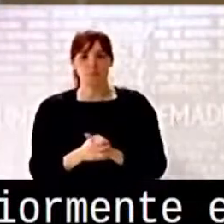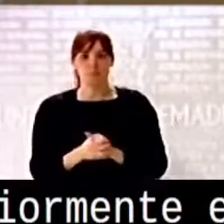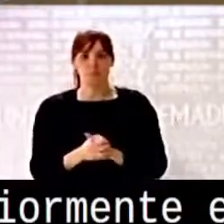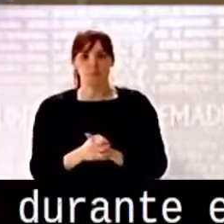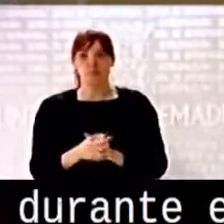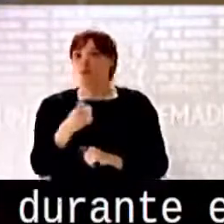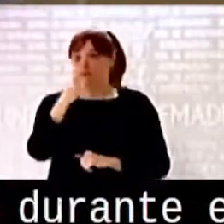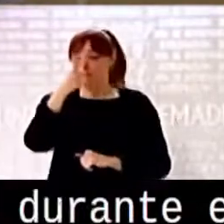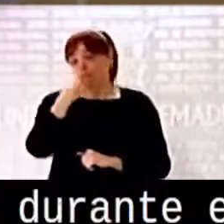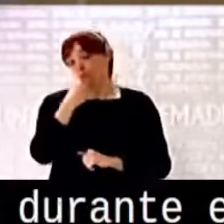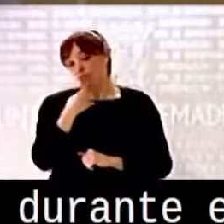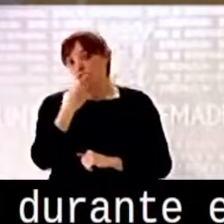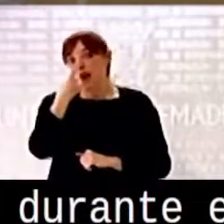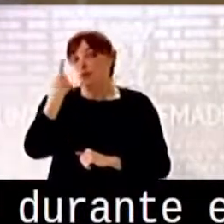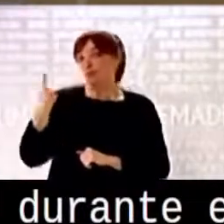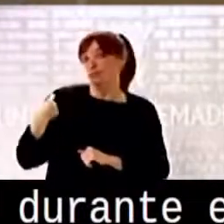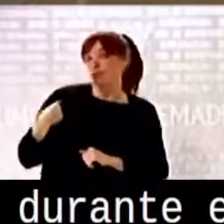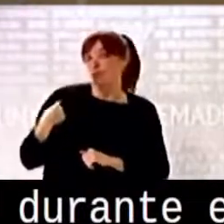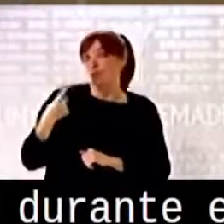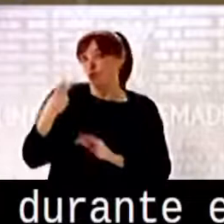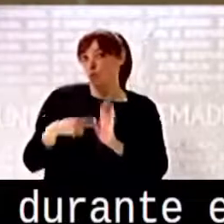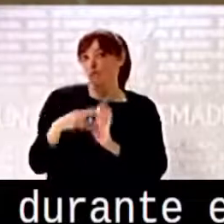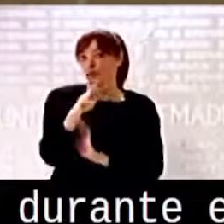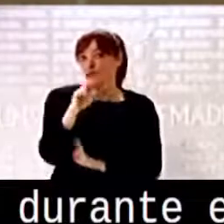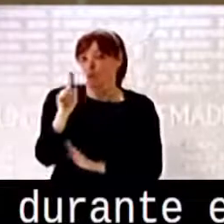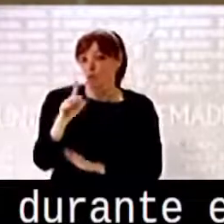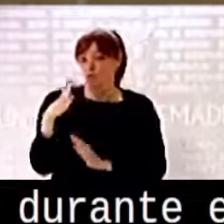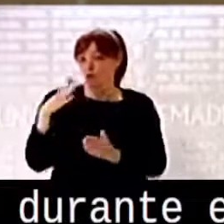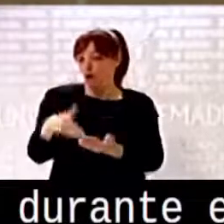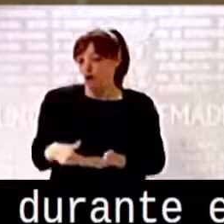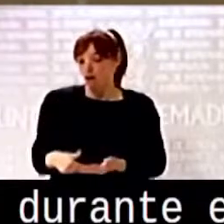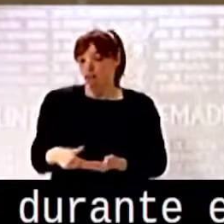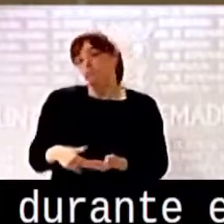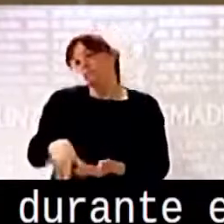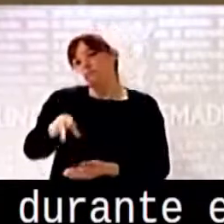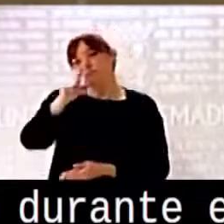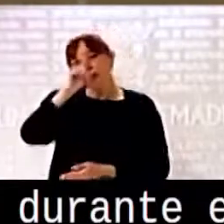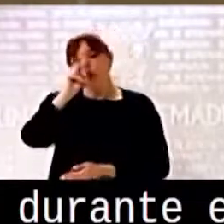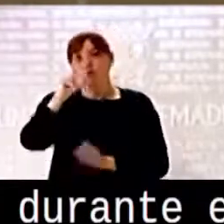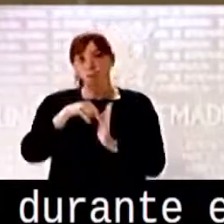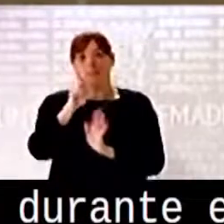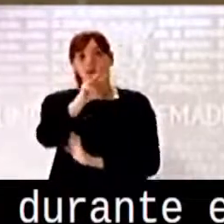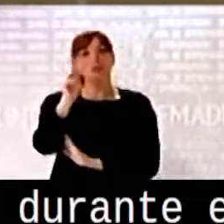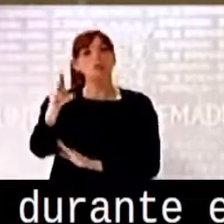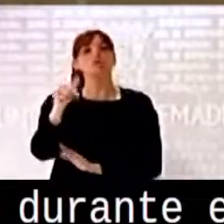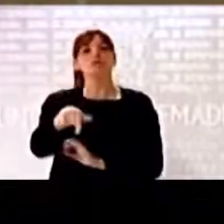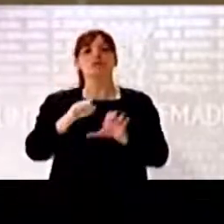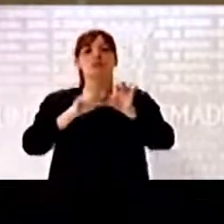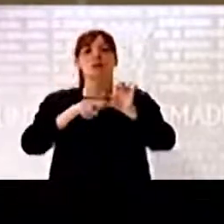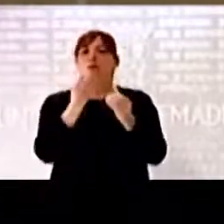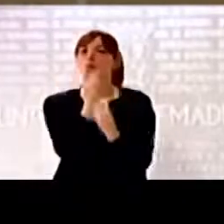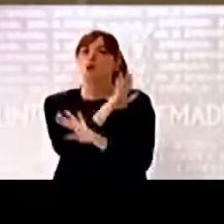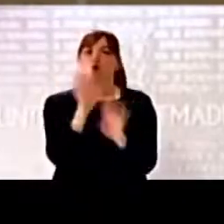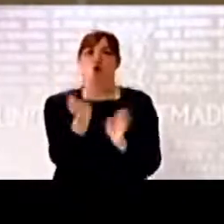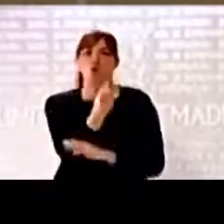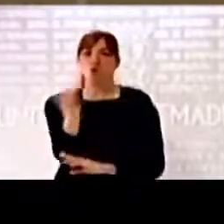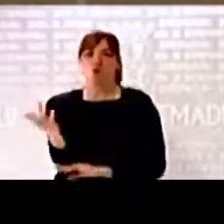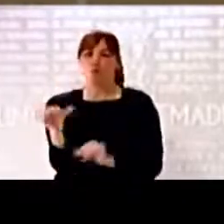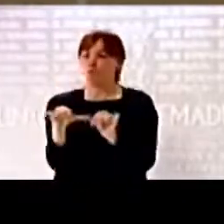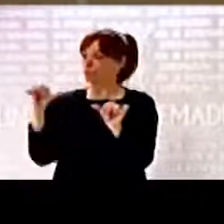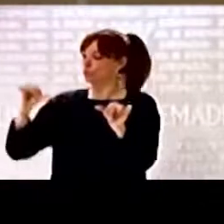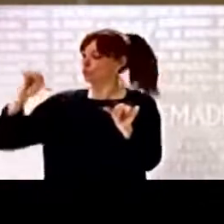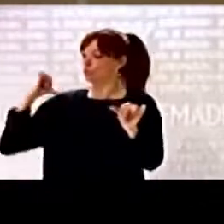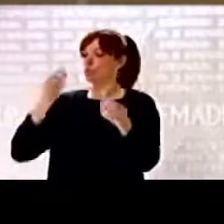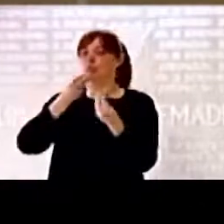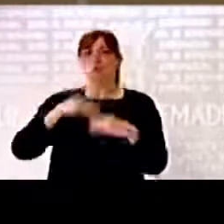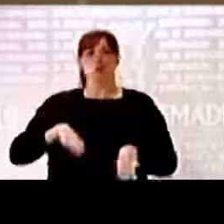digo, durante el año 2021 y en lo que va del 2022, Extremadura tiene los mejores datos de su